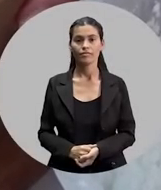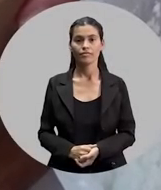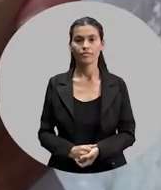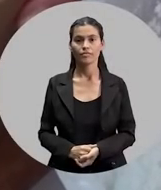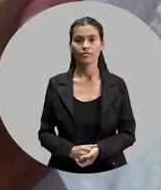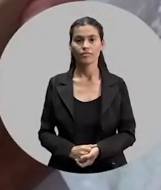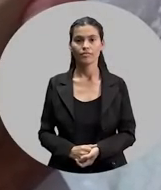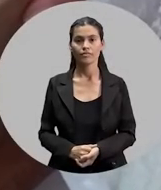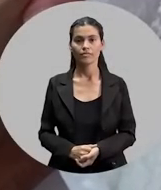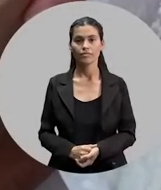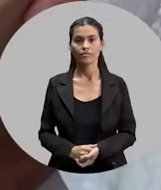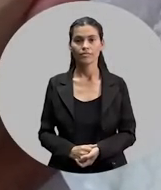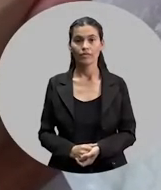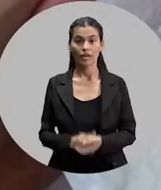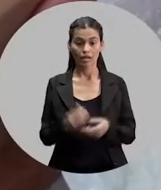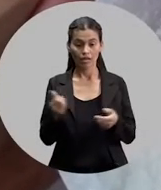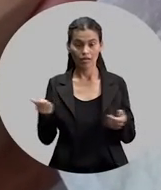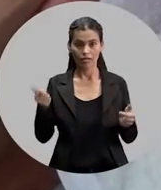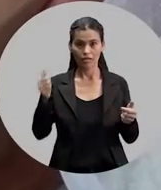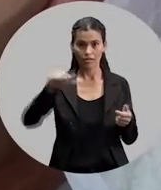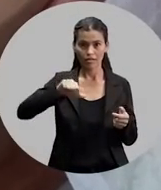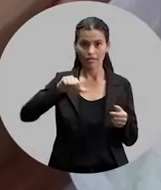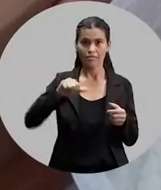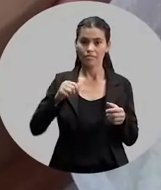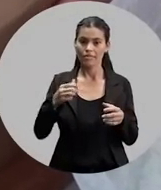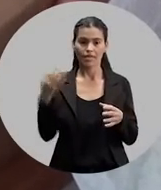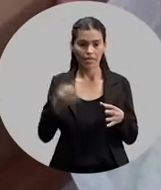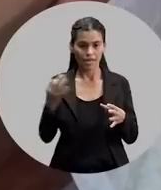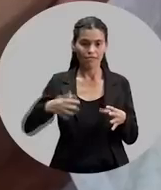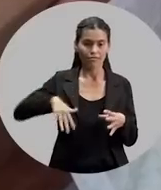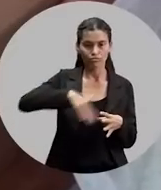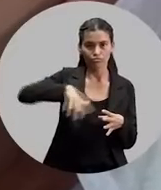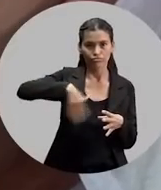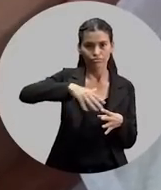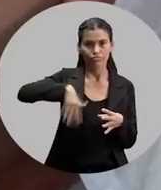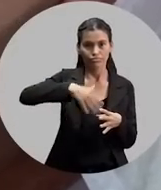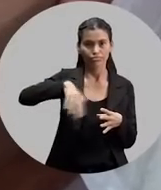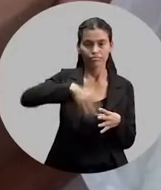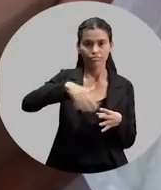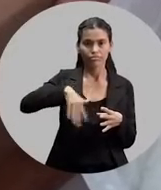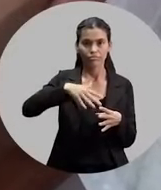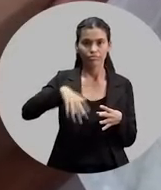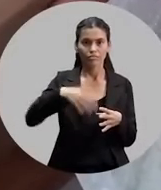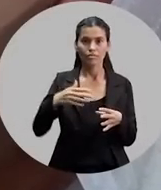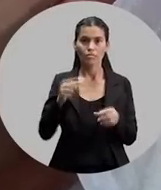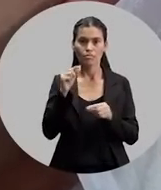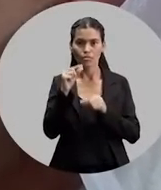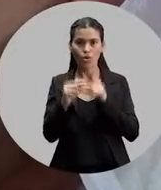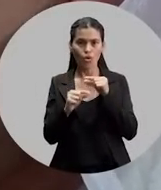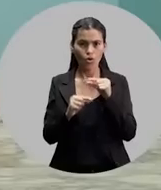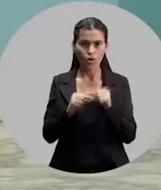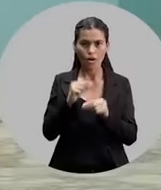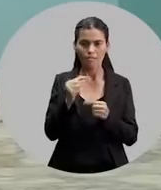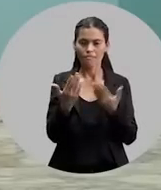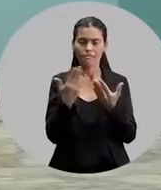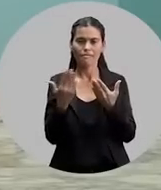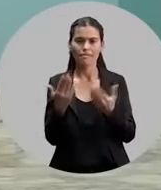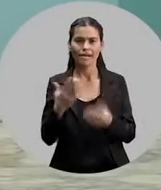Se debe de hinchar, como se dice, le incorporamos aire y se va a ir